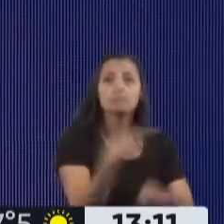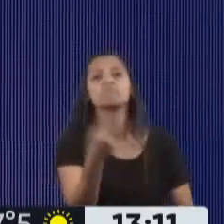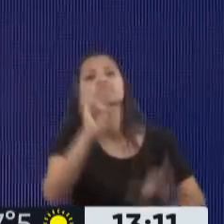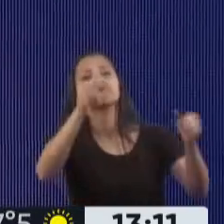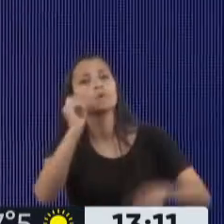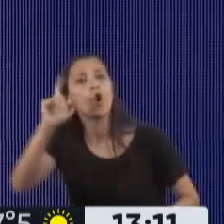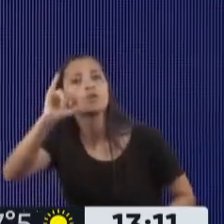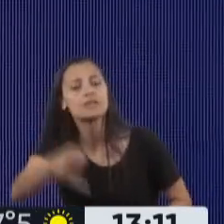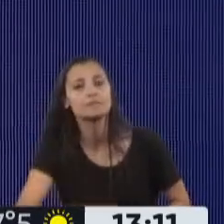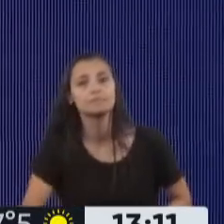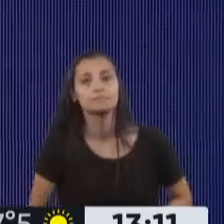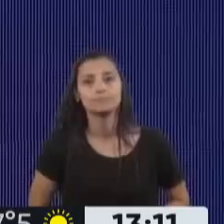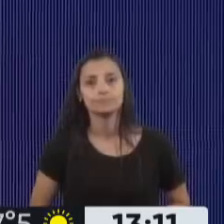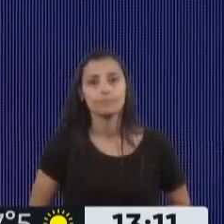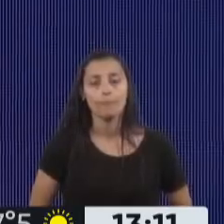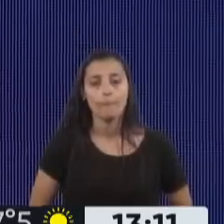hicimos posible.